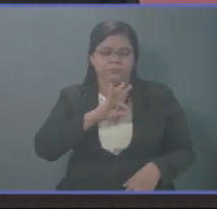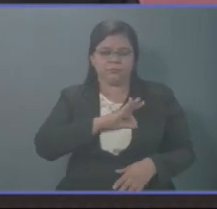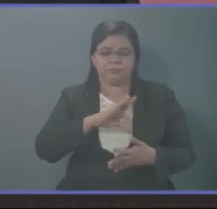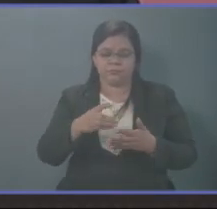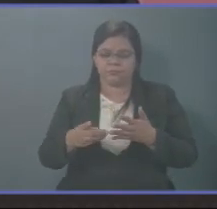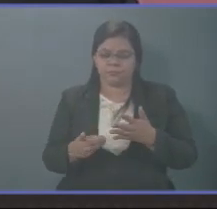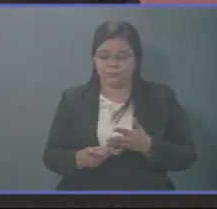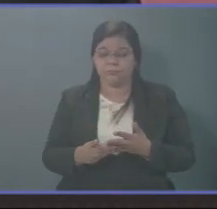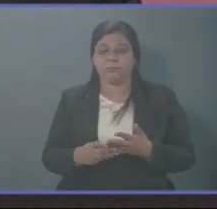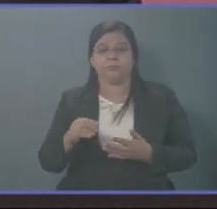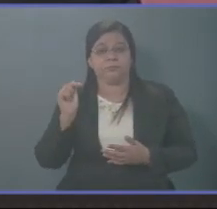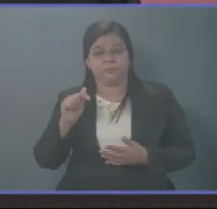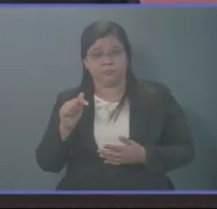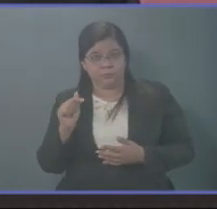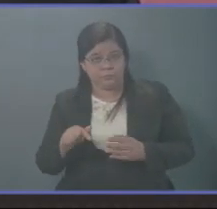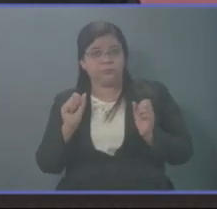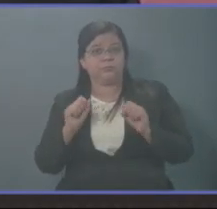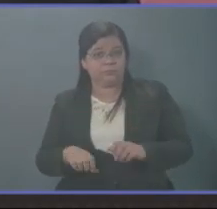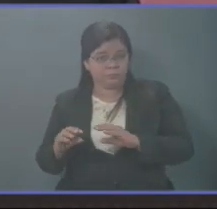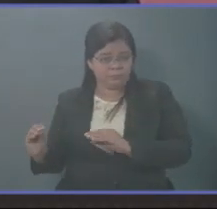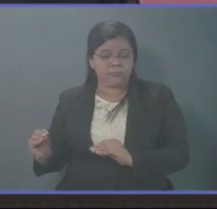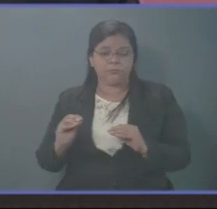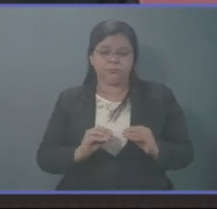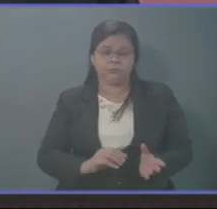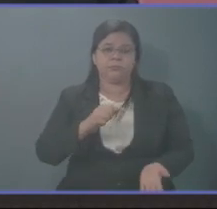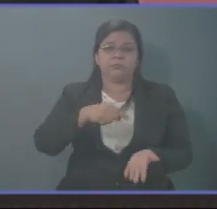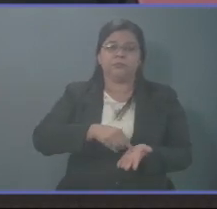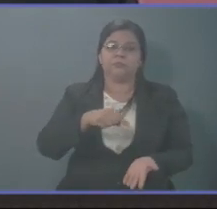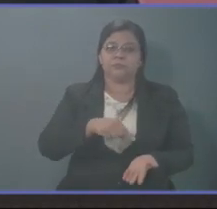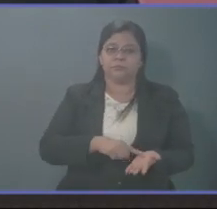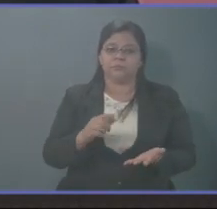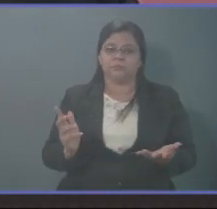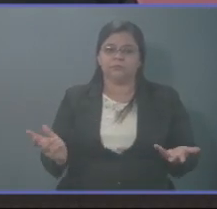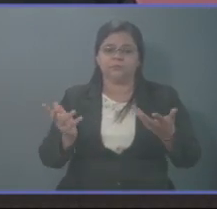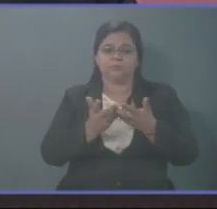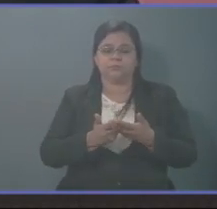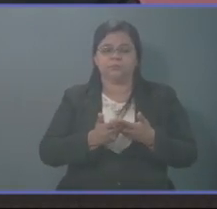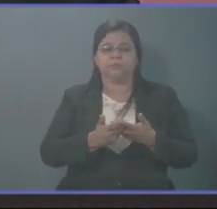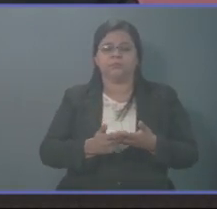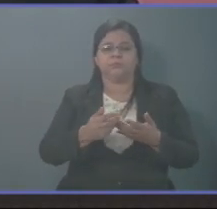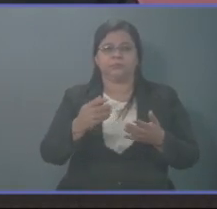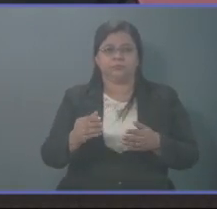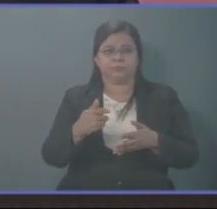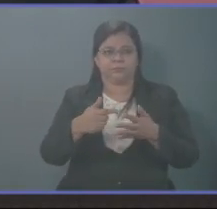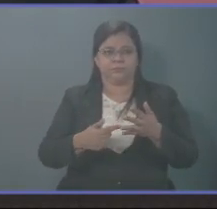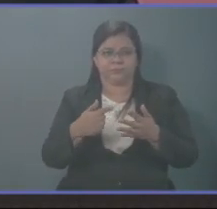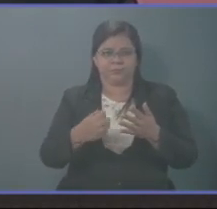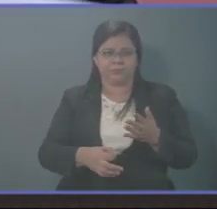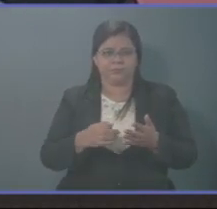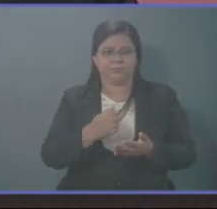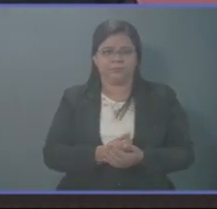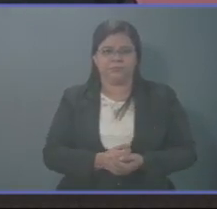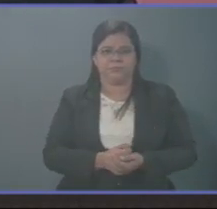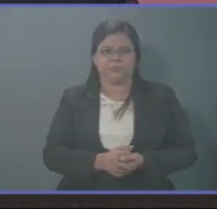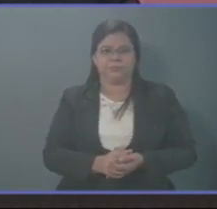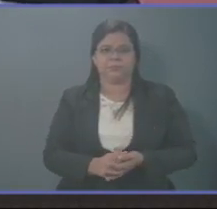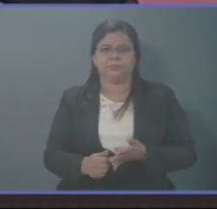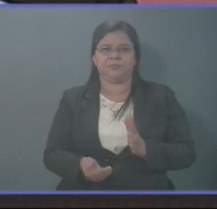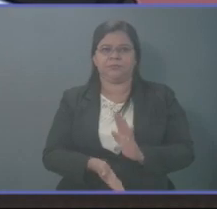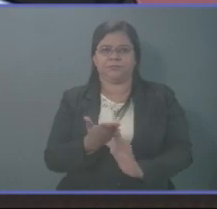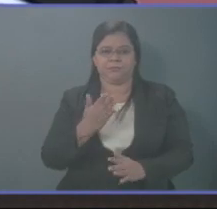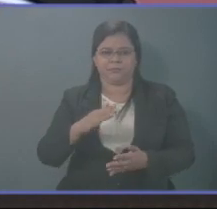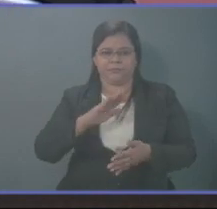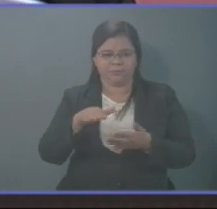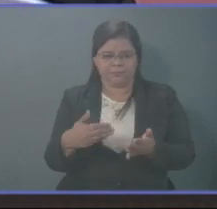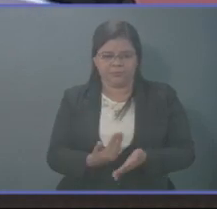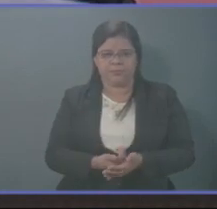y por lo tanto se aplicará la gestión de cobro de acuerdo a las normas tributarias aplicables y en consecuencia procederá el cobro